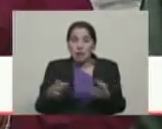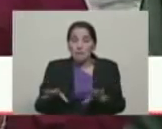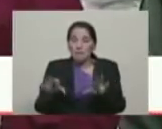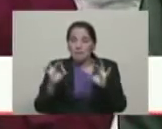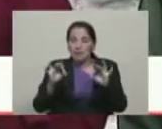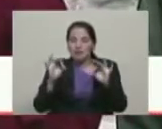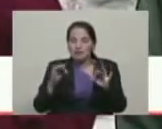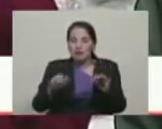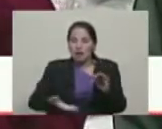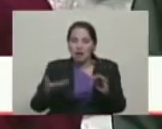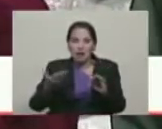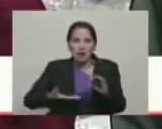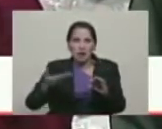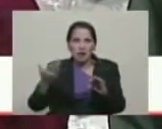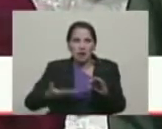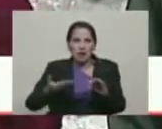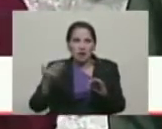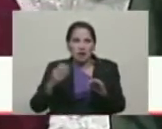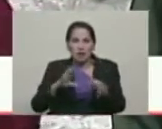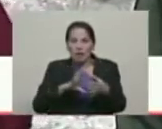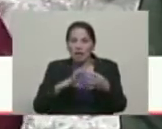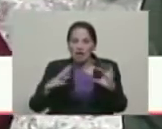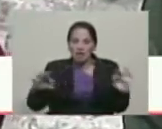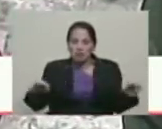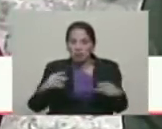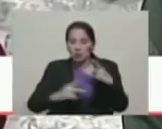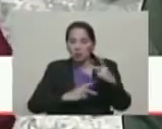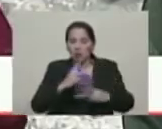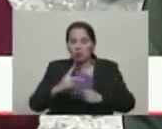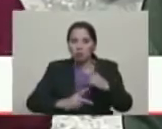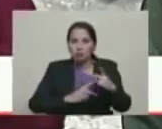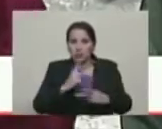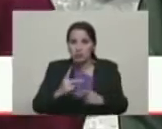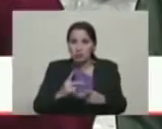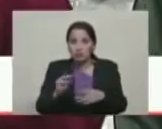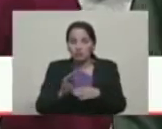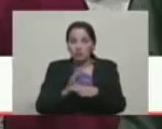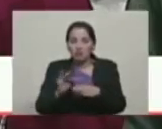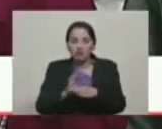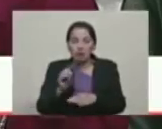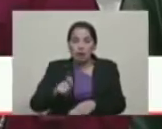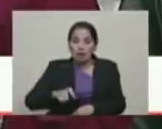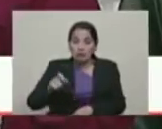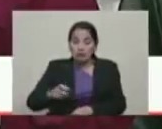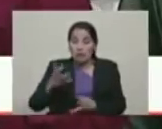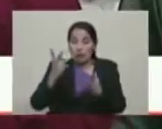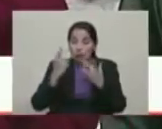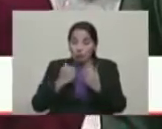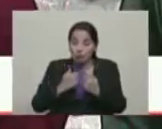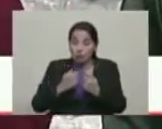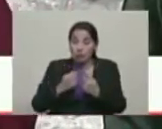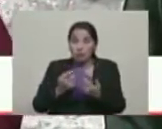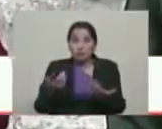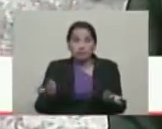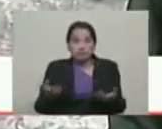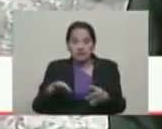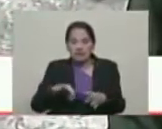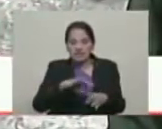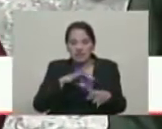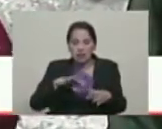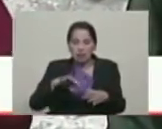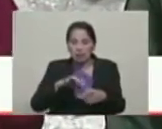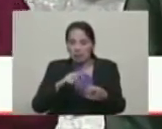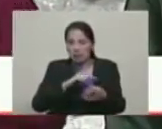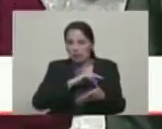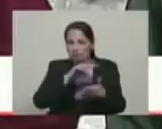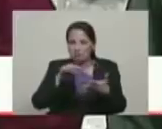especiales a sus respectivos encadenamientos productivos en función a las necesidades de consumo de alimentos, la producción de semillas de las siguientes